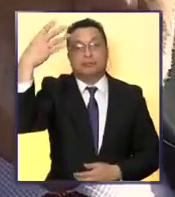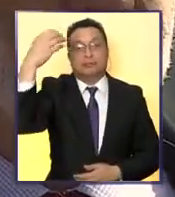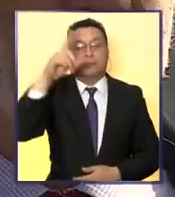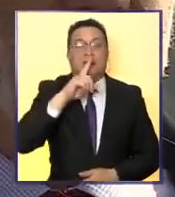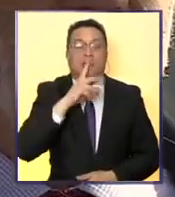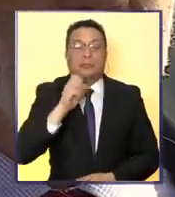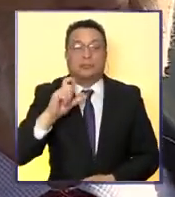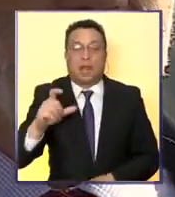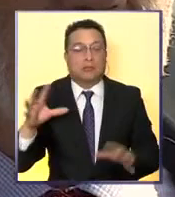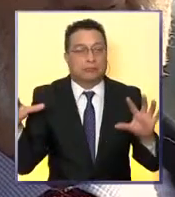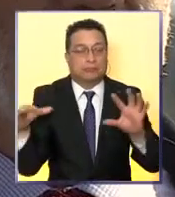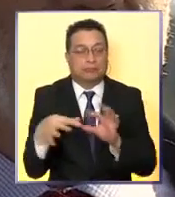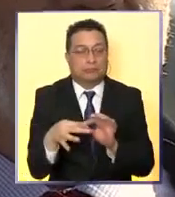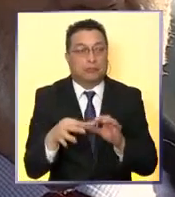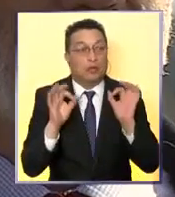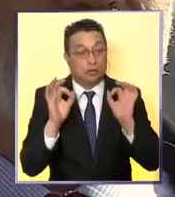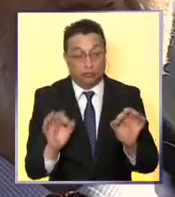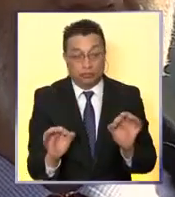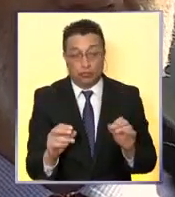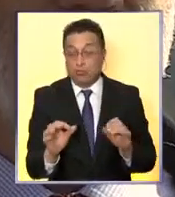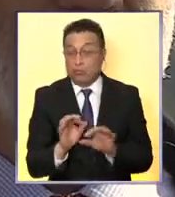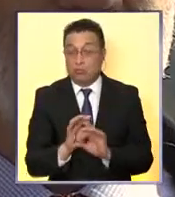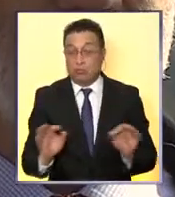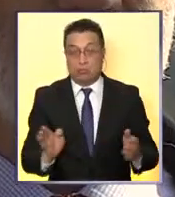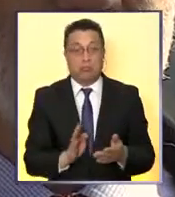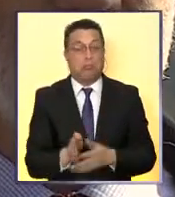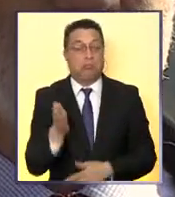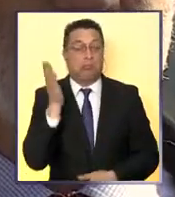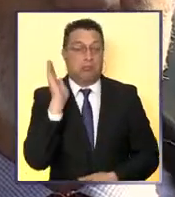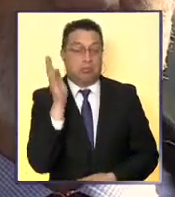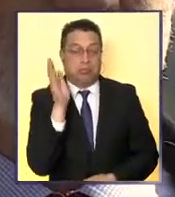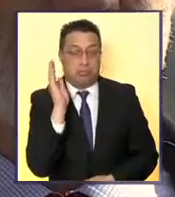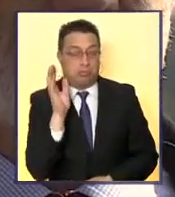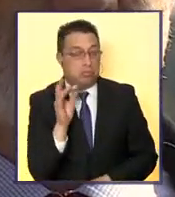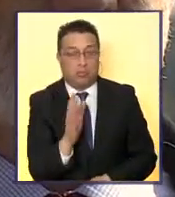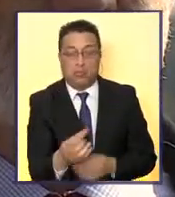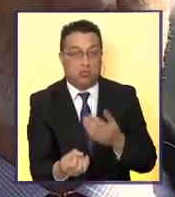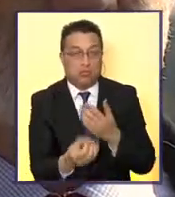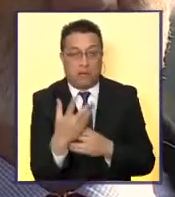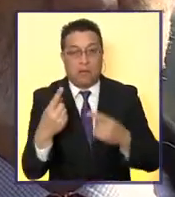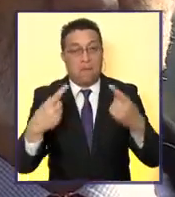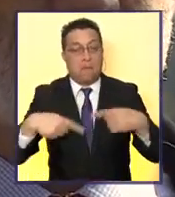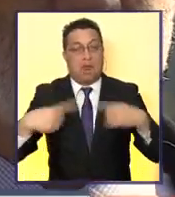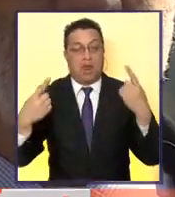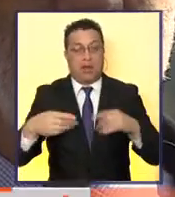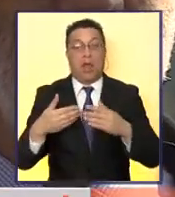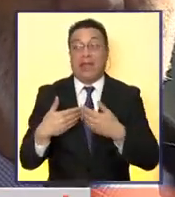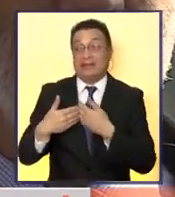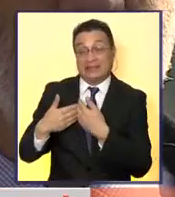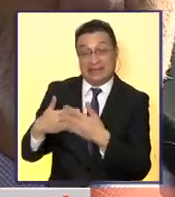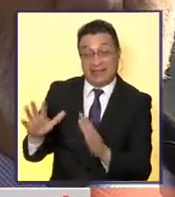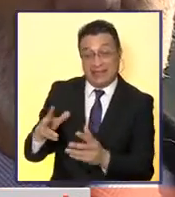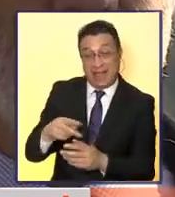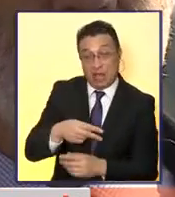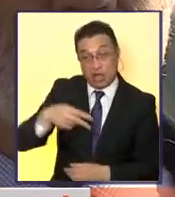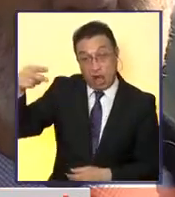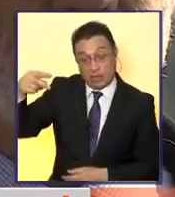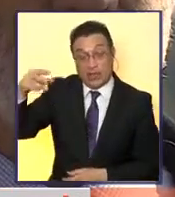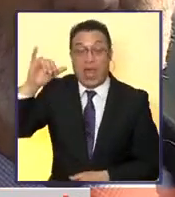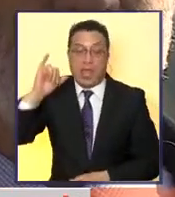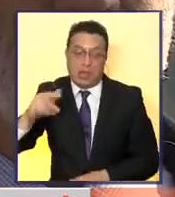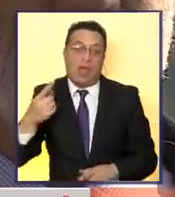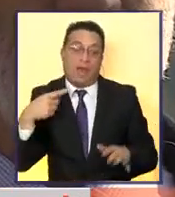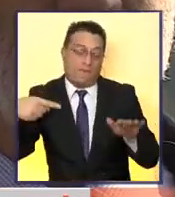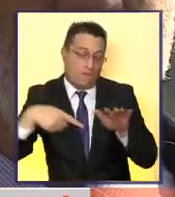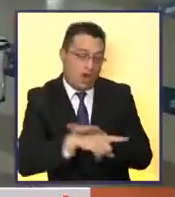escribir hasta que esté correctamente instalado y pueden circular por esta nueva plaza de peaje tanto a la salida hacia el norte de chile como también el